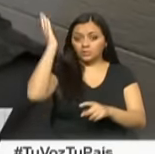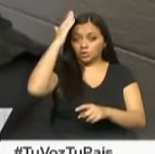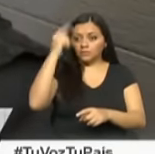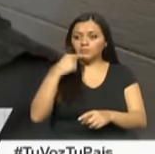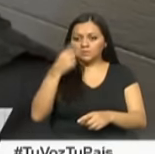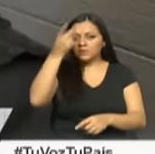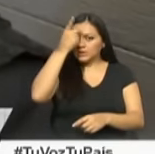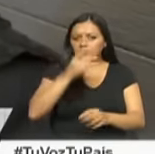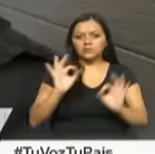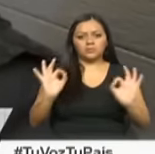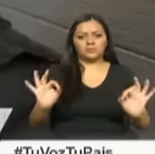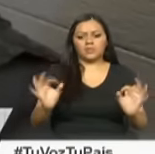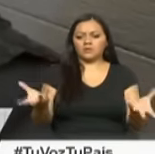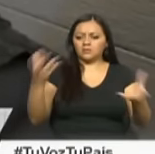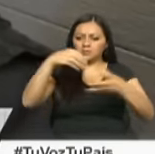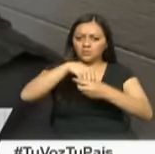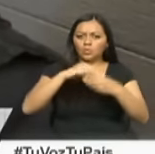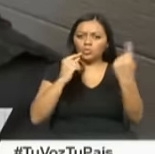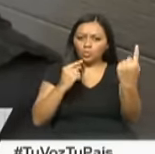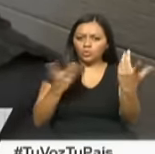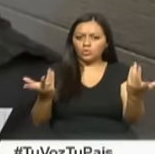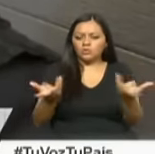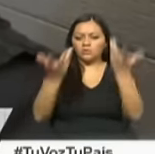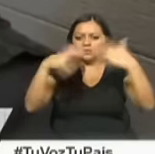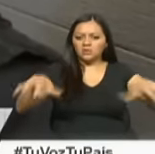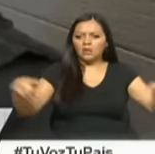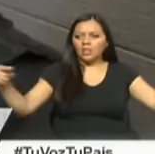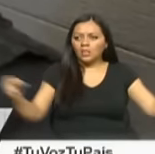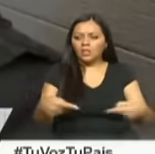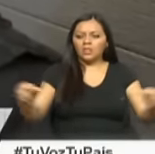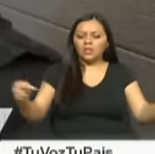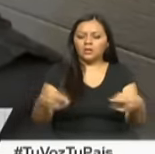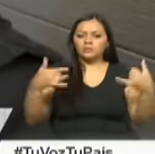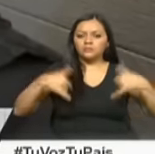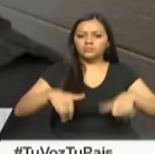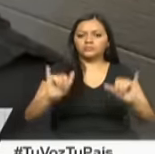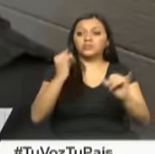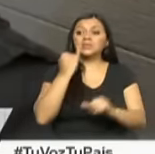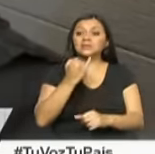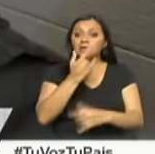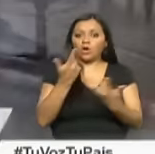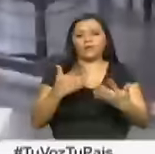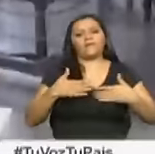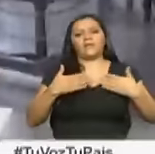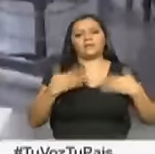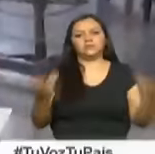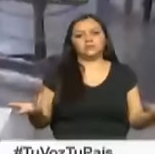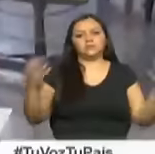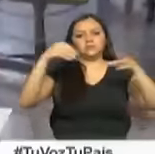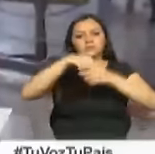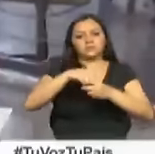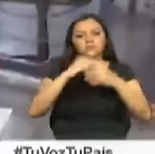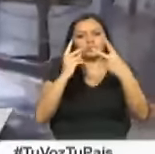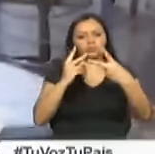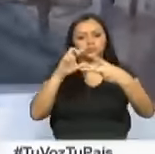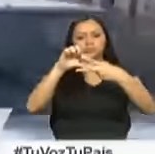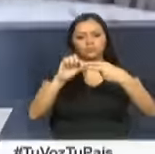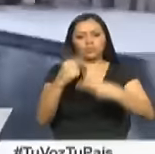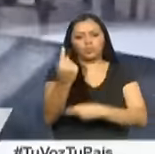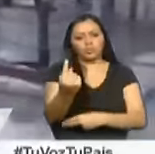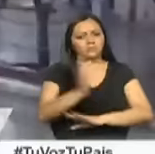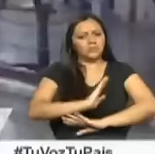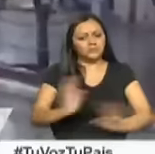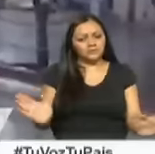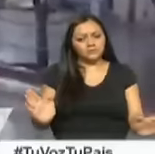una oposición seria tanto en el Likud como en sus socios de gobierno a la idea de una solución de dos estados. Sin embargo, los